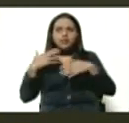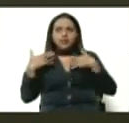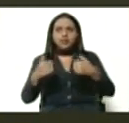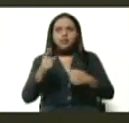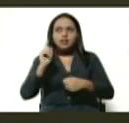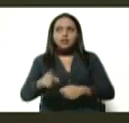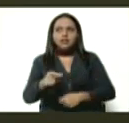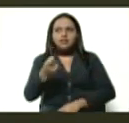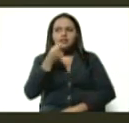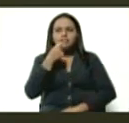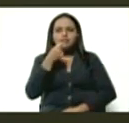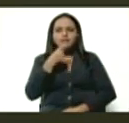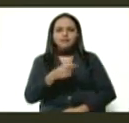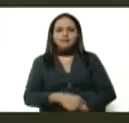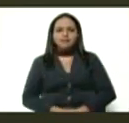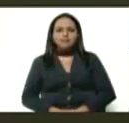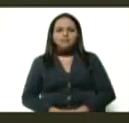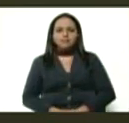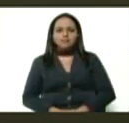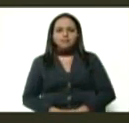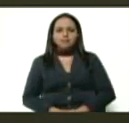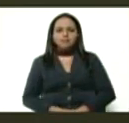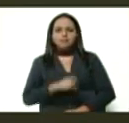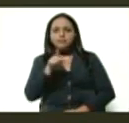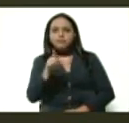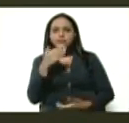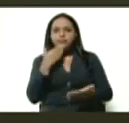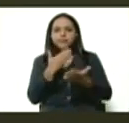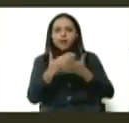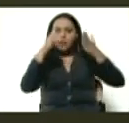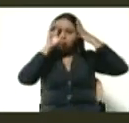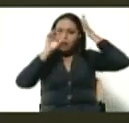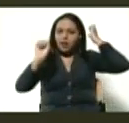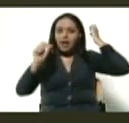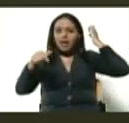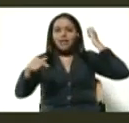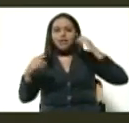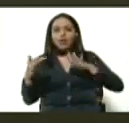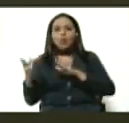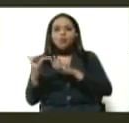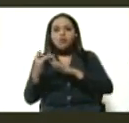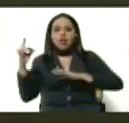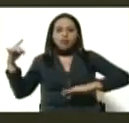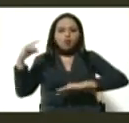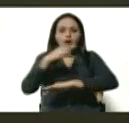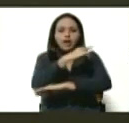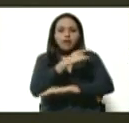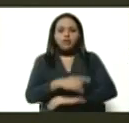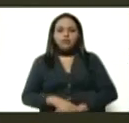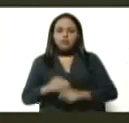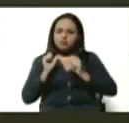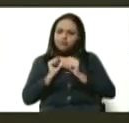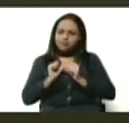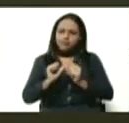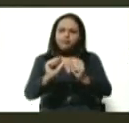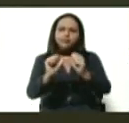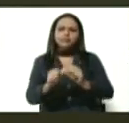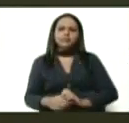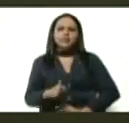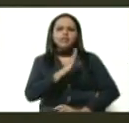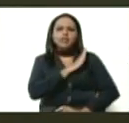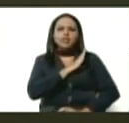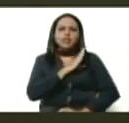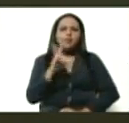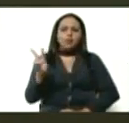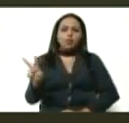medicamentos. Eso ha sido gracias, embajador, a ese puente aéreo permanente que tenemos entre